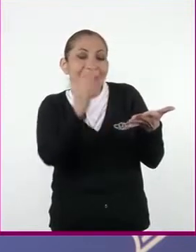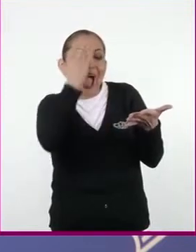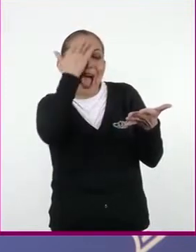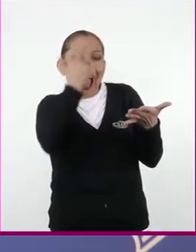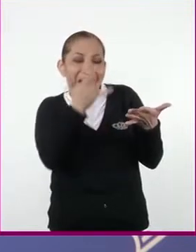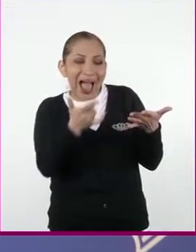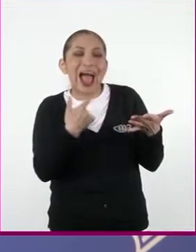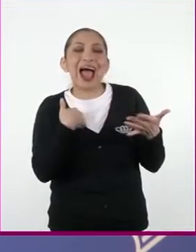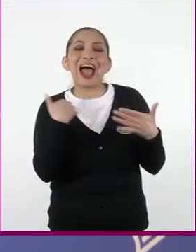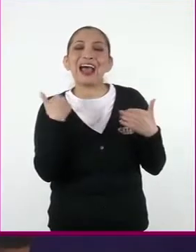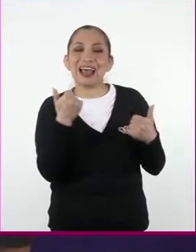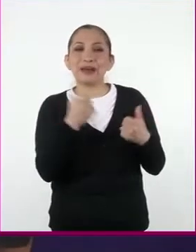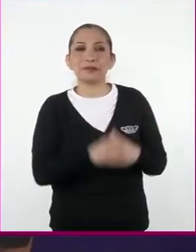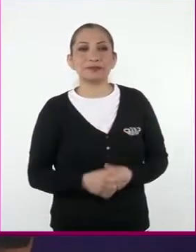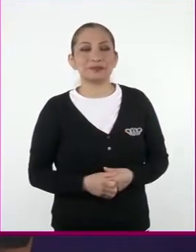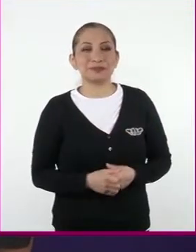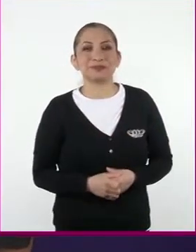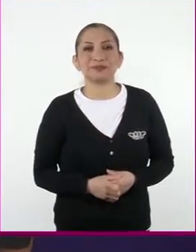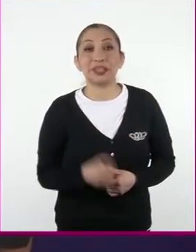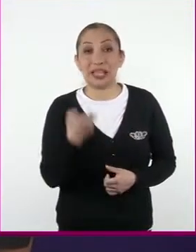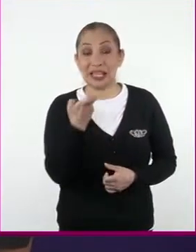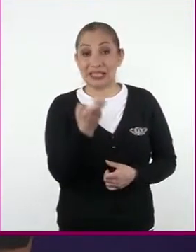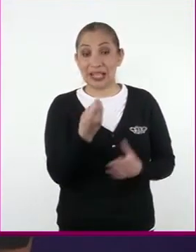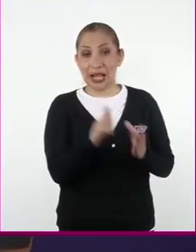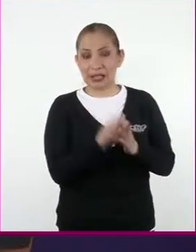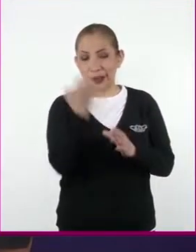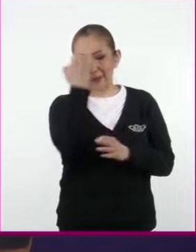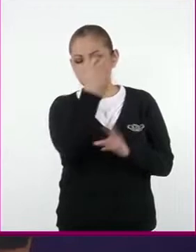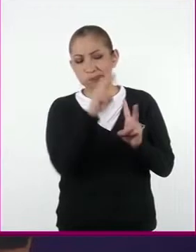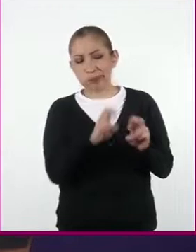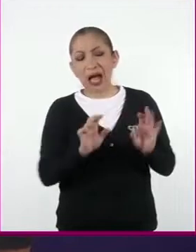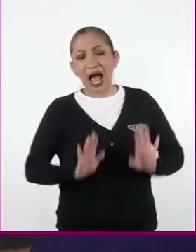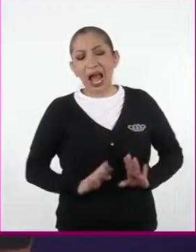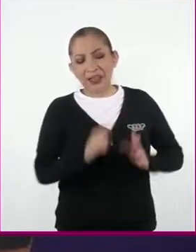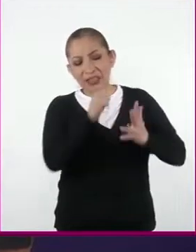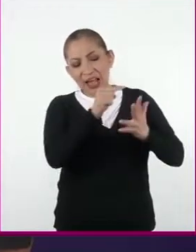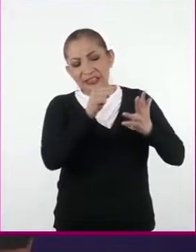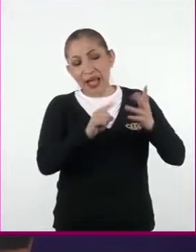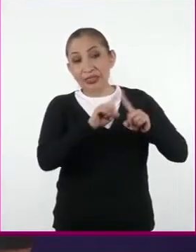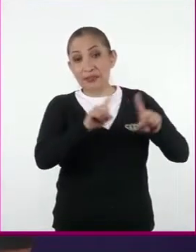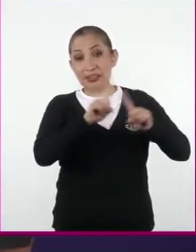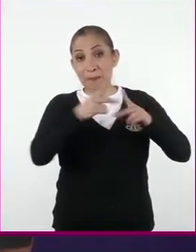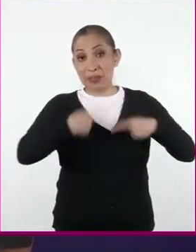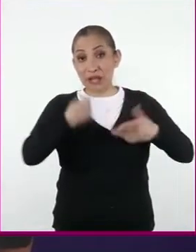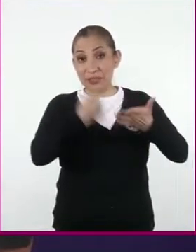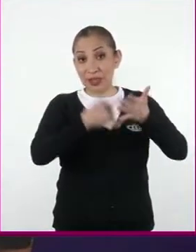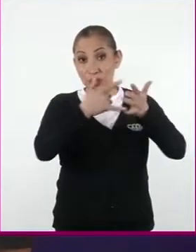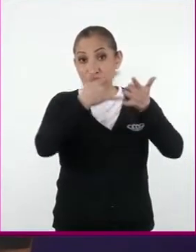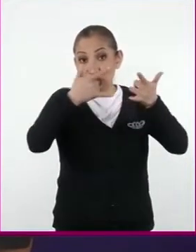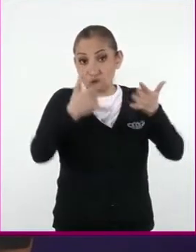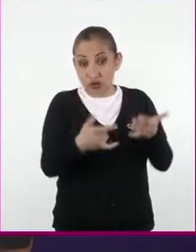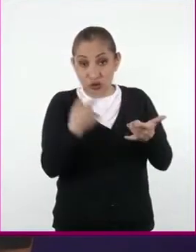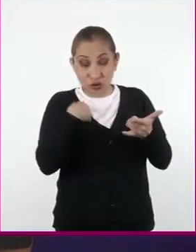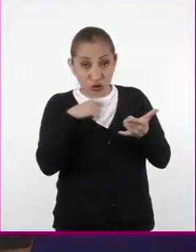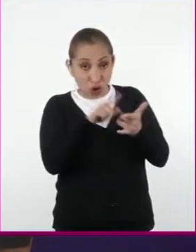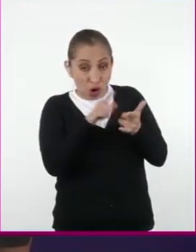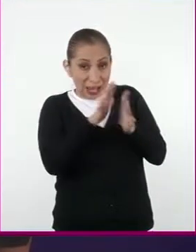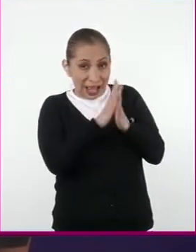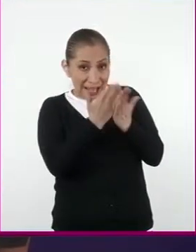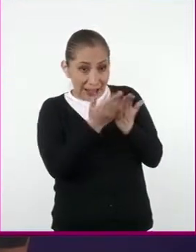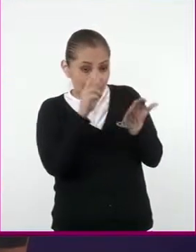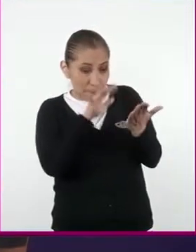tramas de estas obras. En esta sesión, analizaremos las características de diversos personajes, así que durante los próximos